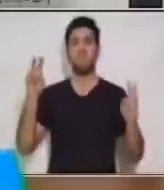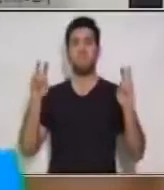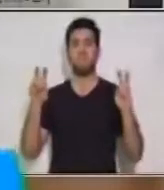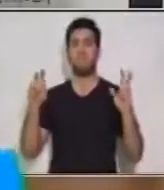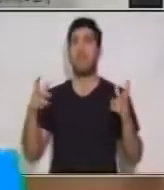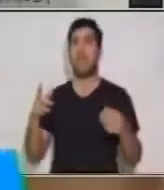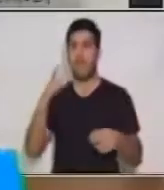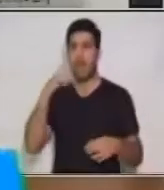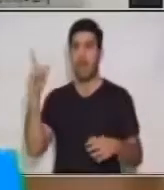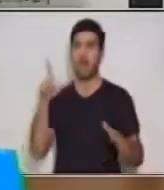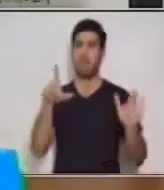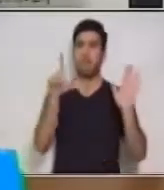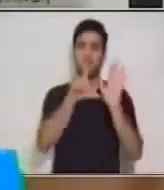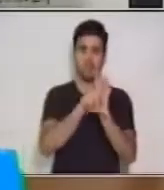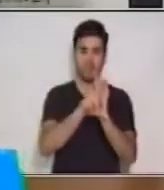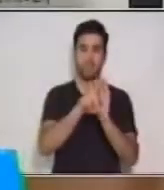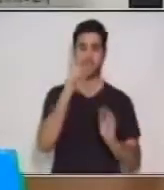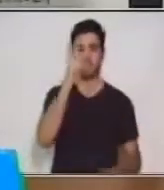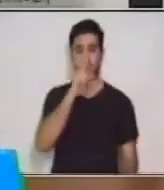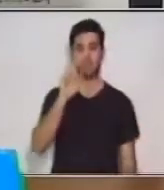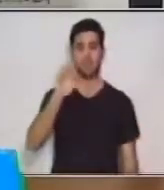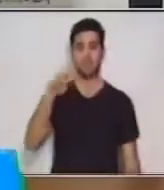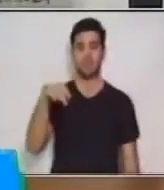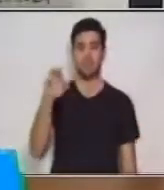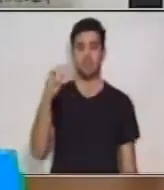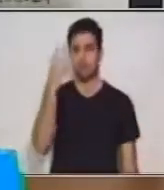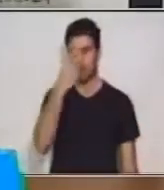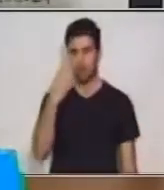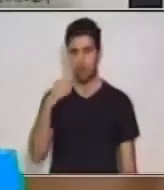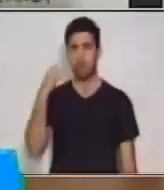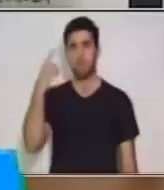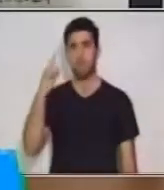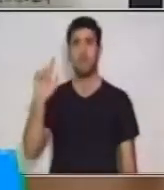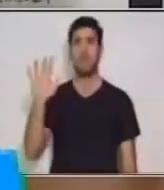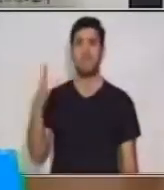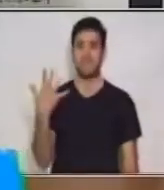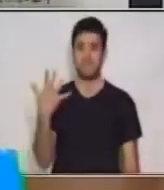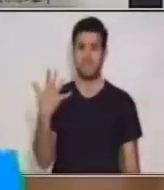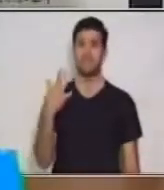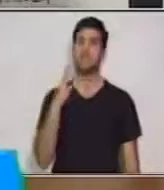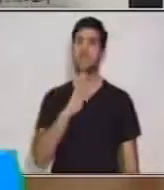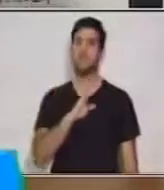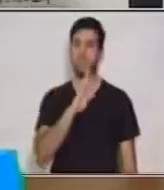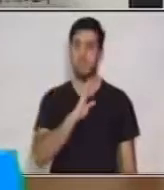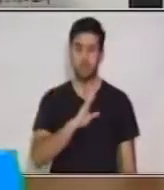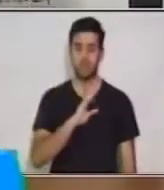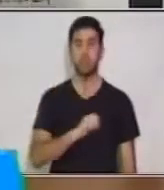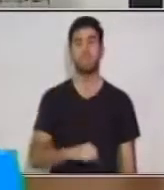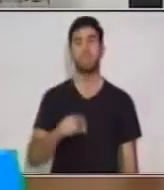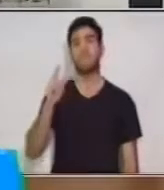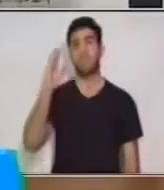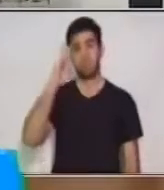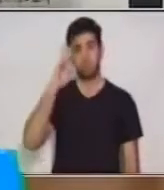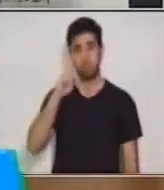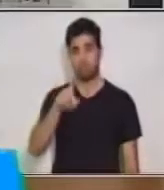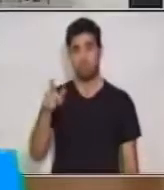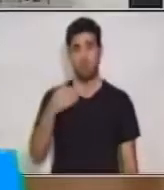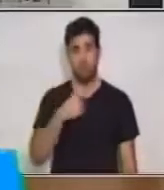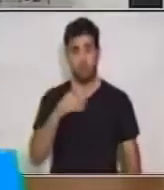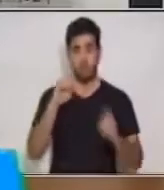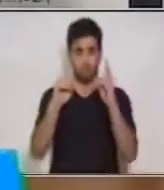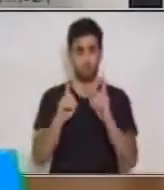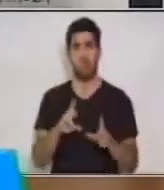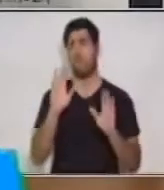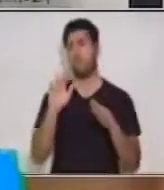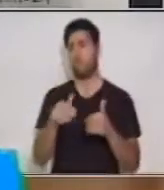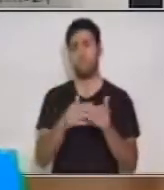de Senos del área de Matemática para el grado de quinto bachillerato. Si en casa hay alguna persona con discapacidad,